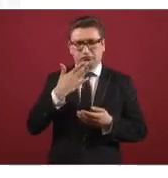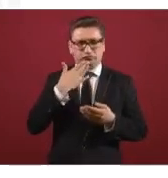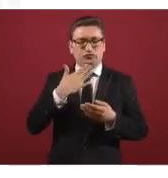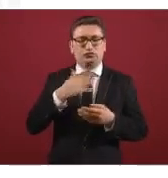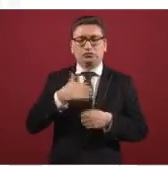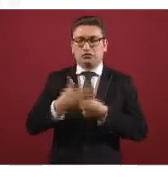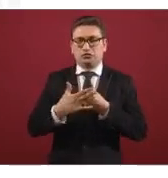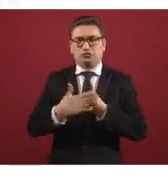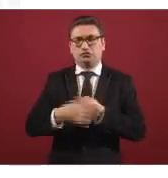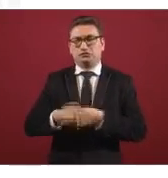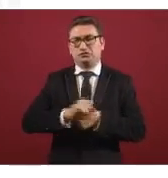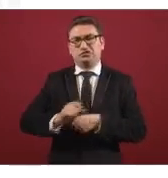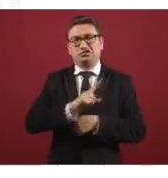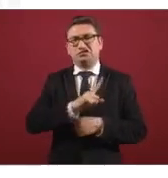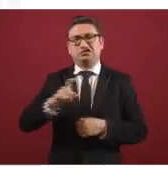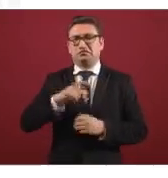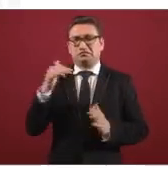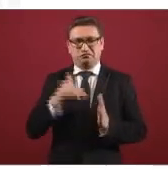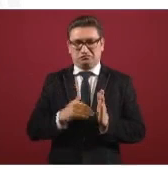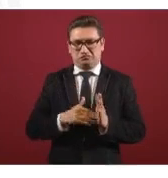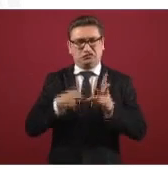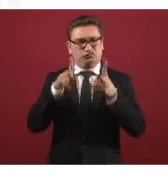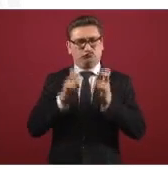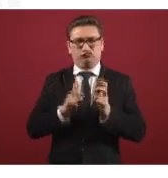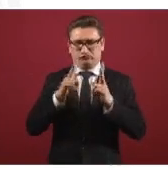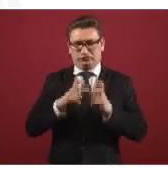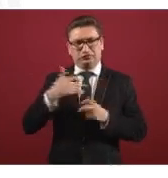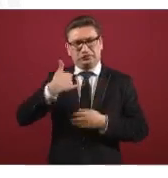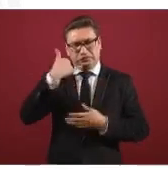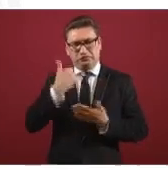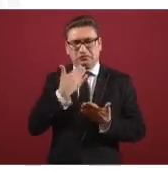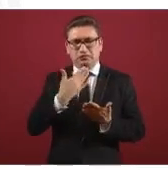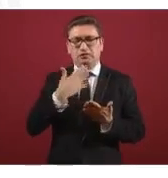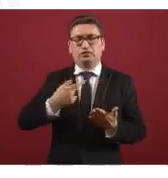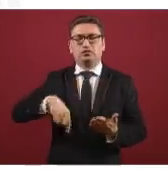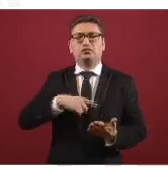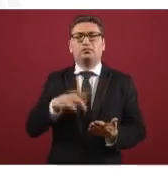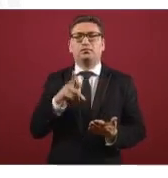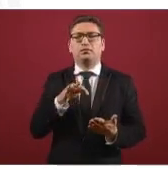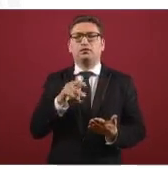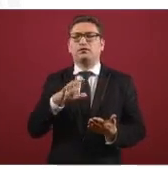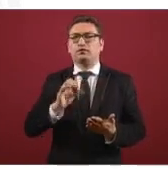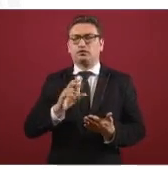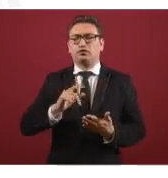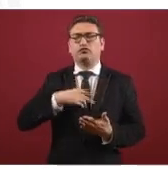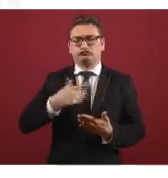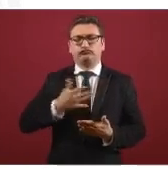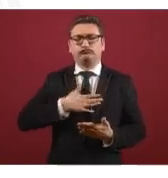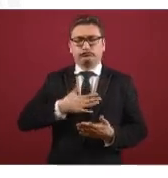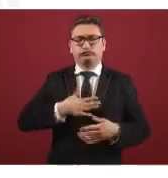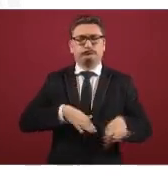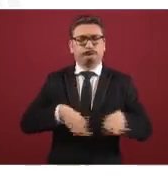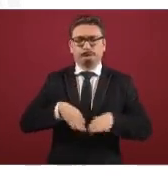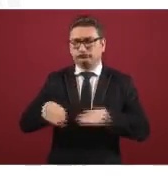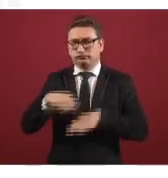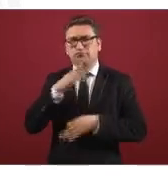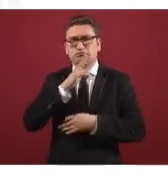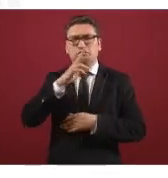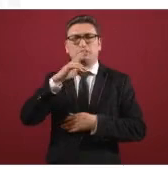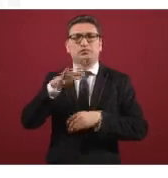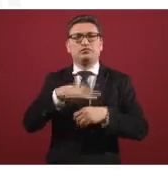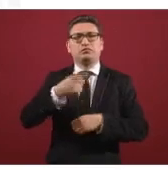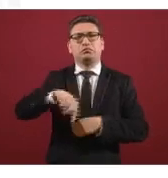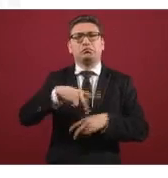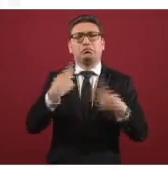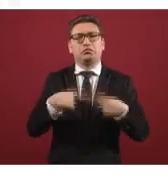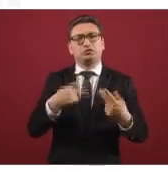semana pasaremos las 100.000 descargas, que esto aparte nos ayuda a la Profeco a hacer mejor nuestro trabajo, porque los consumidores, como debe